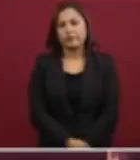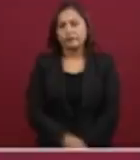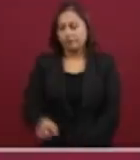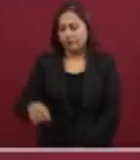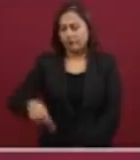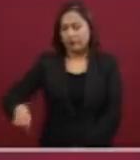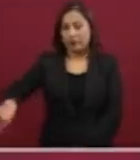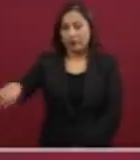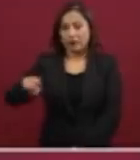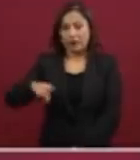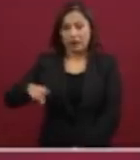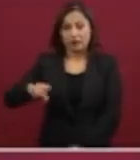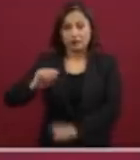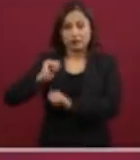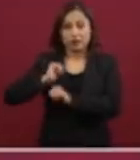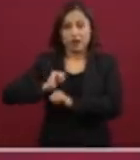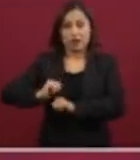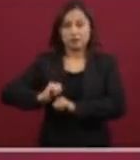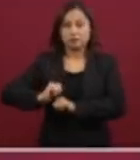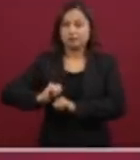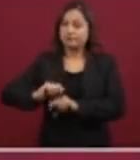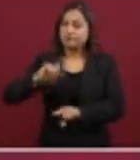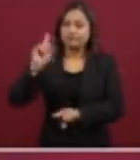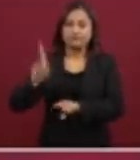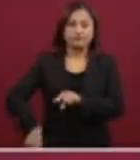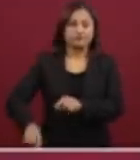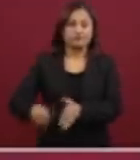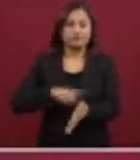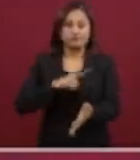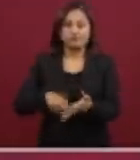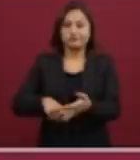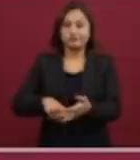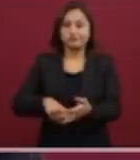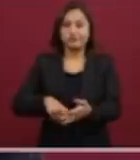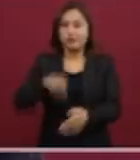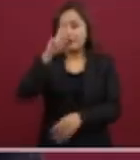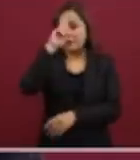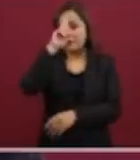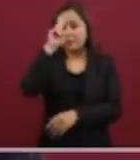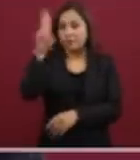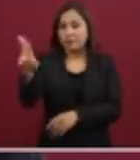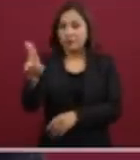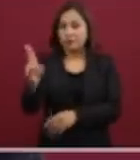cargos. No puede haber nepotismo.